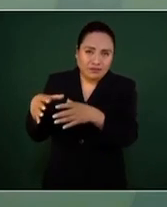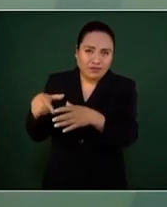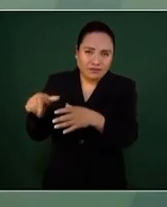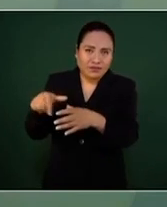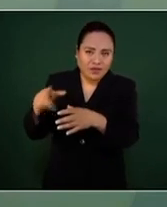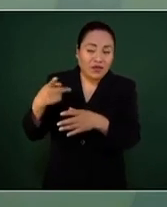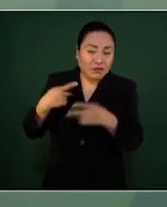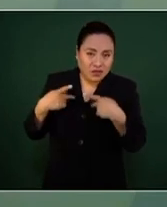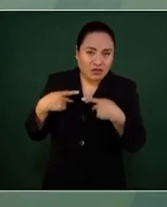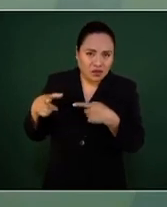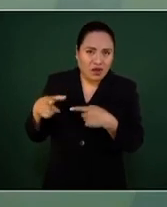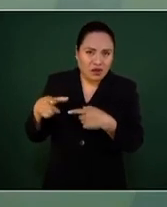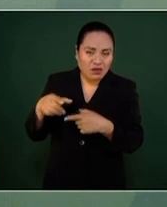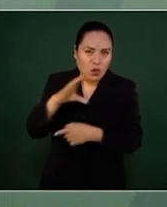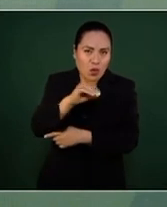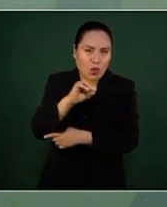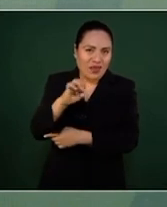intereses